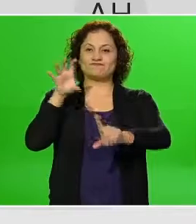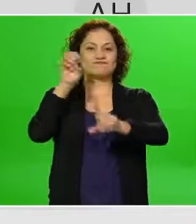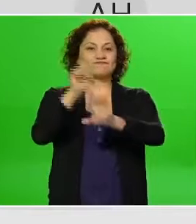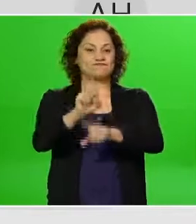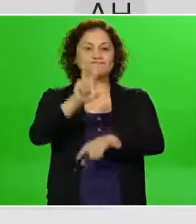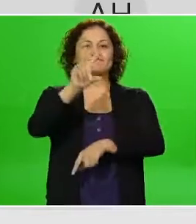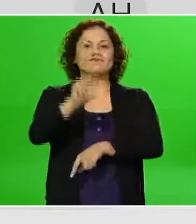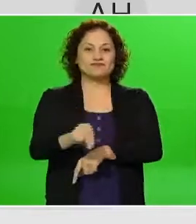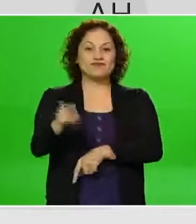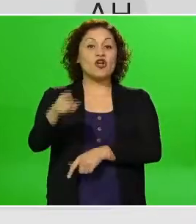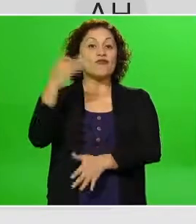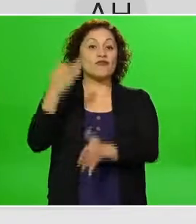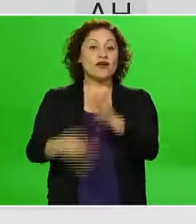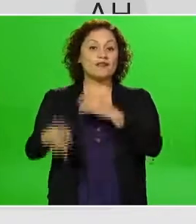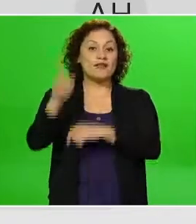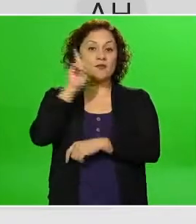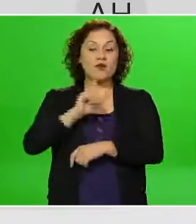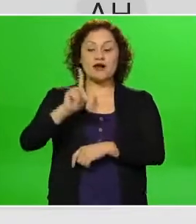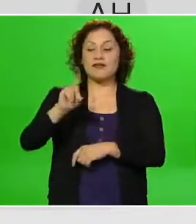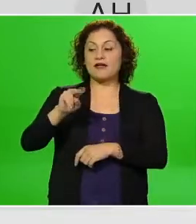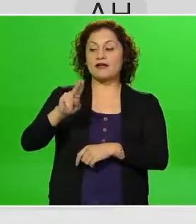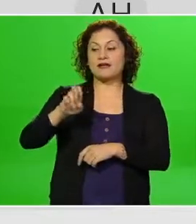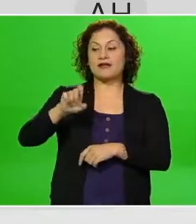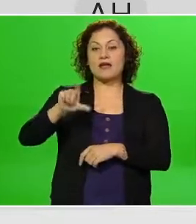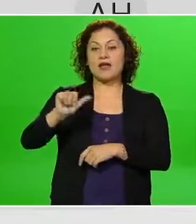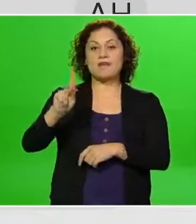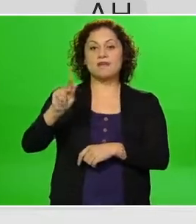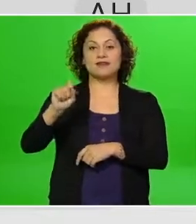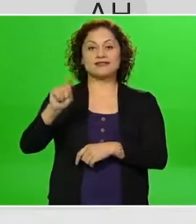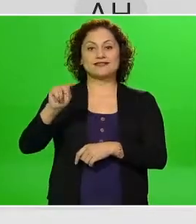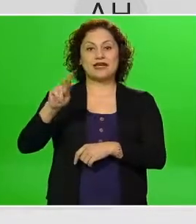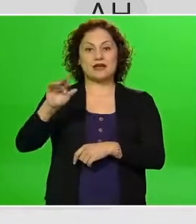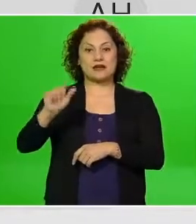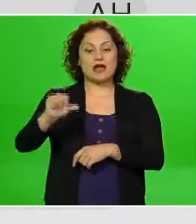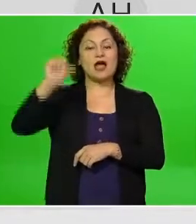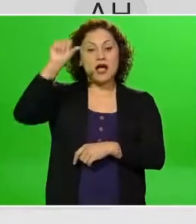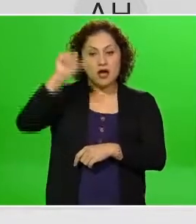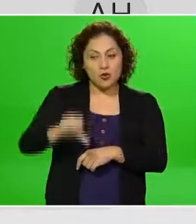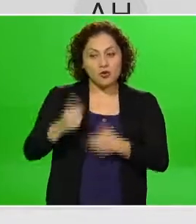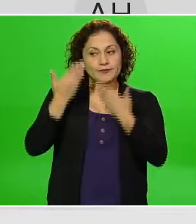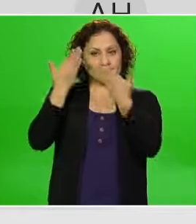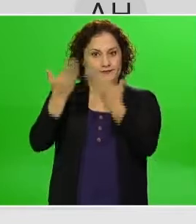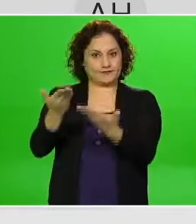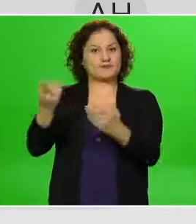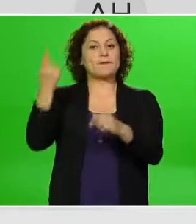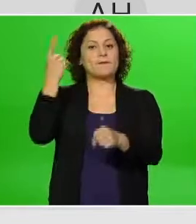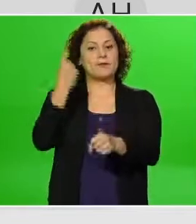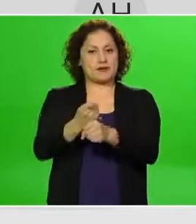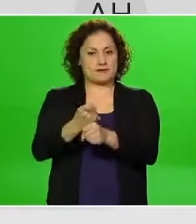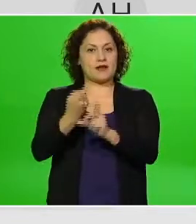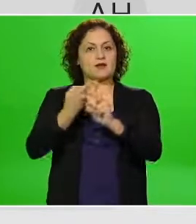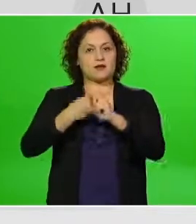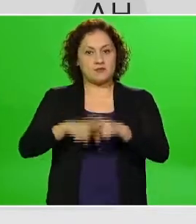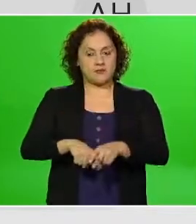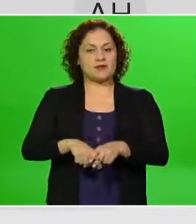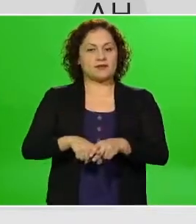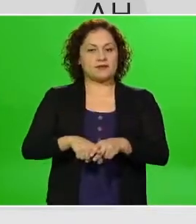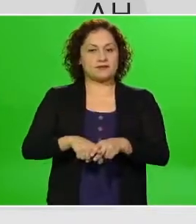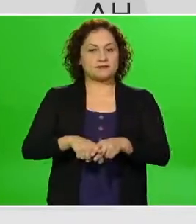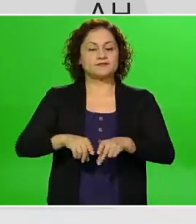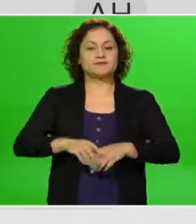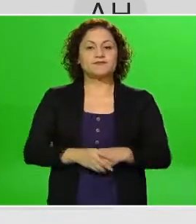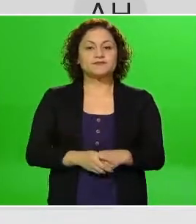Daniela Pastrana quedó en lista de espera, motivo por el cual el día de hoy le cederemos para que con ella demos